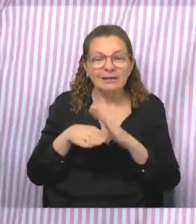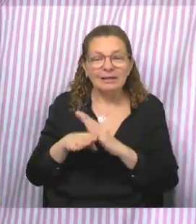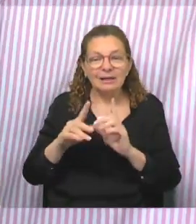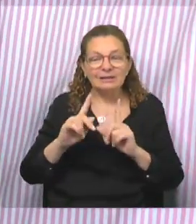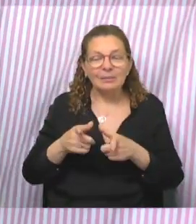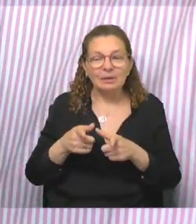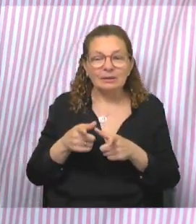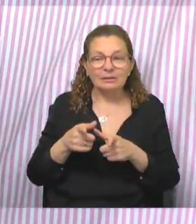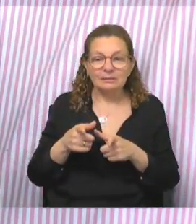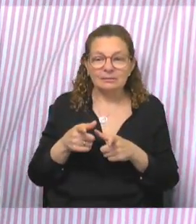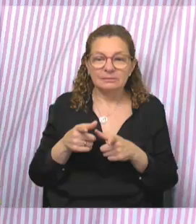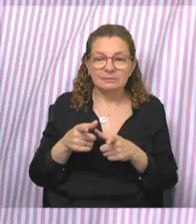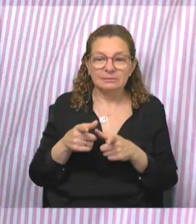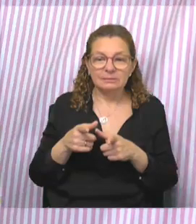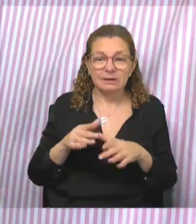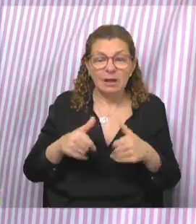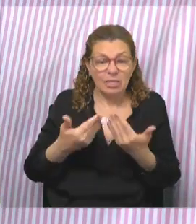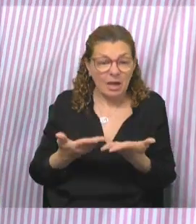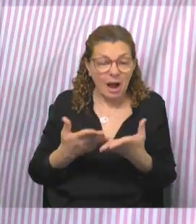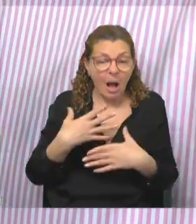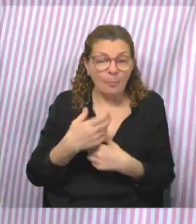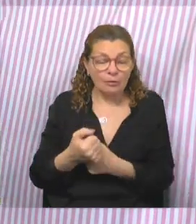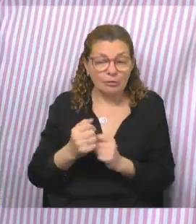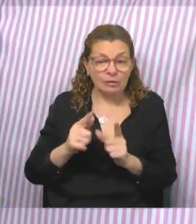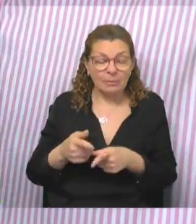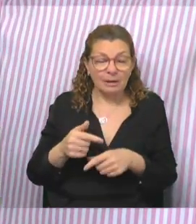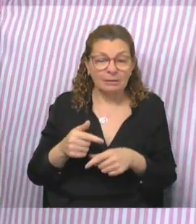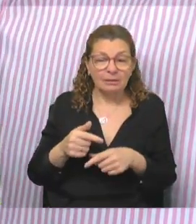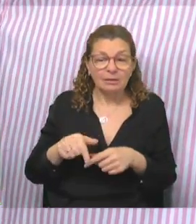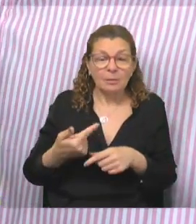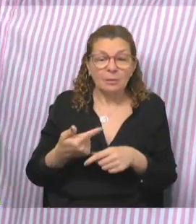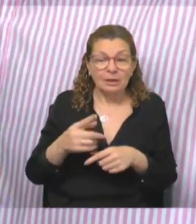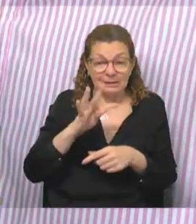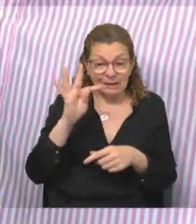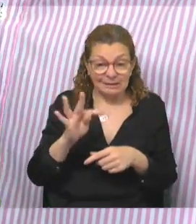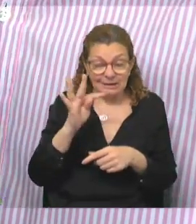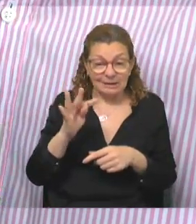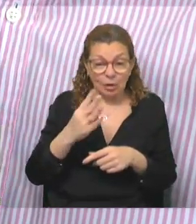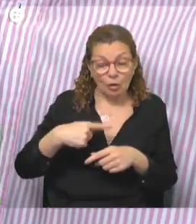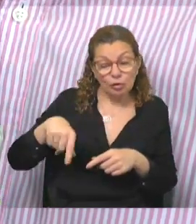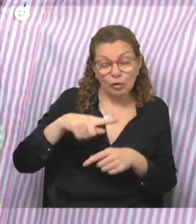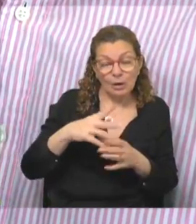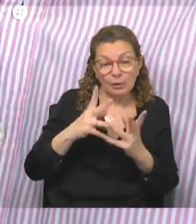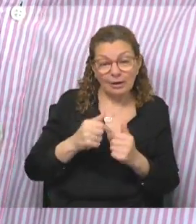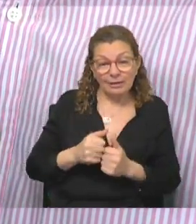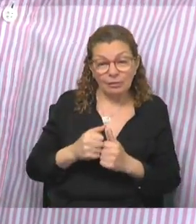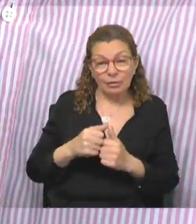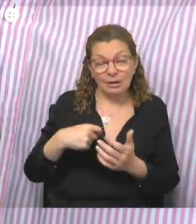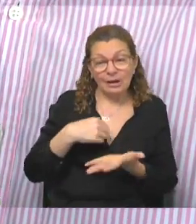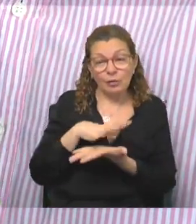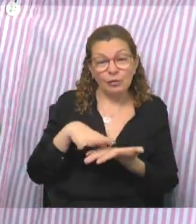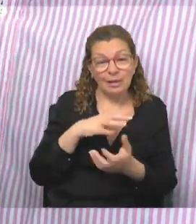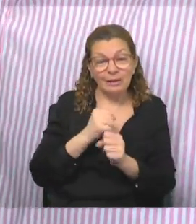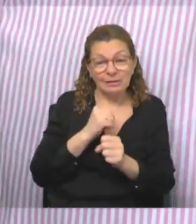de de donaciones que se hacen y a su vez luego en la tarde más que nada talleres con todas las organizaciones de la sociedad civil que trabajan